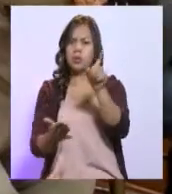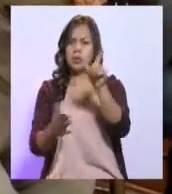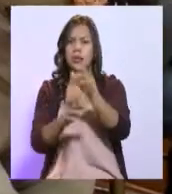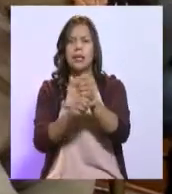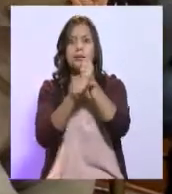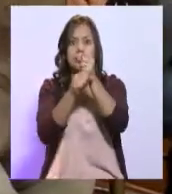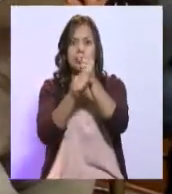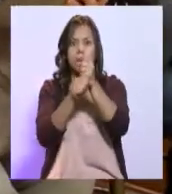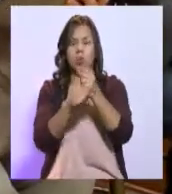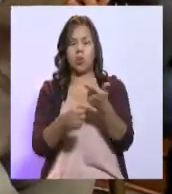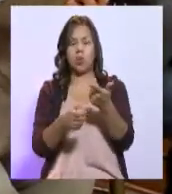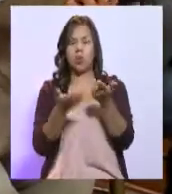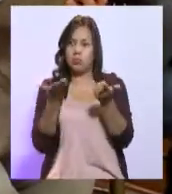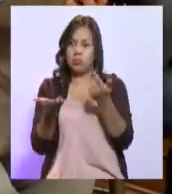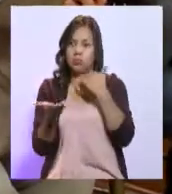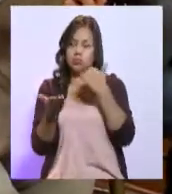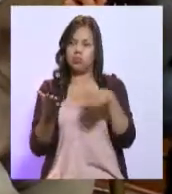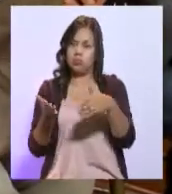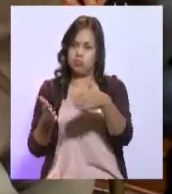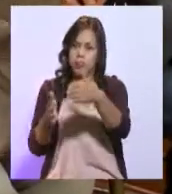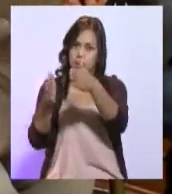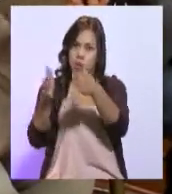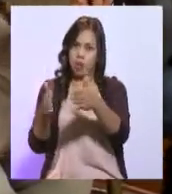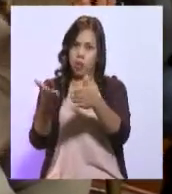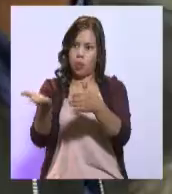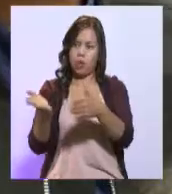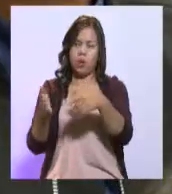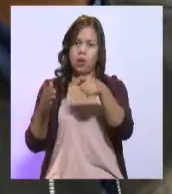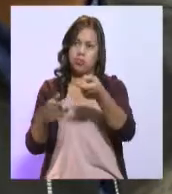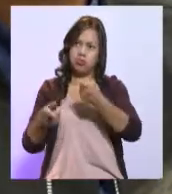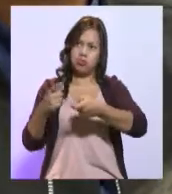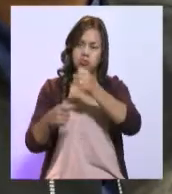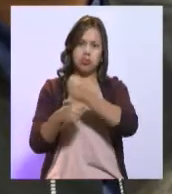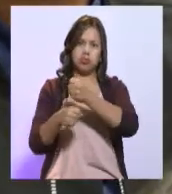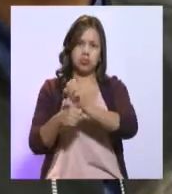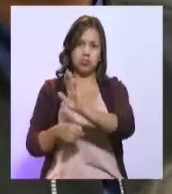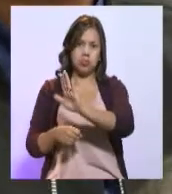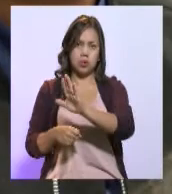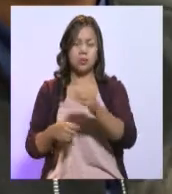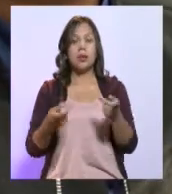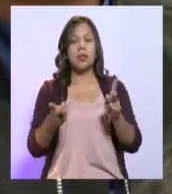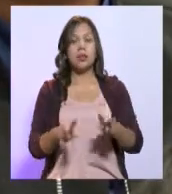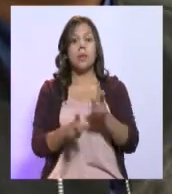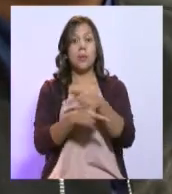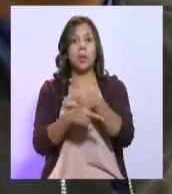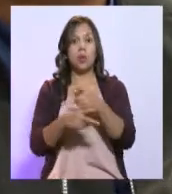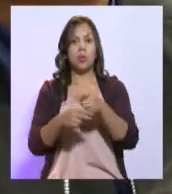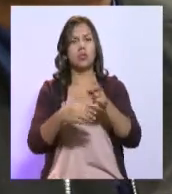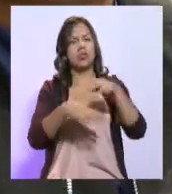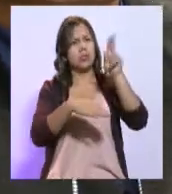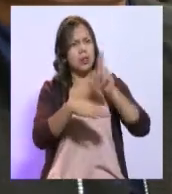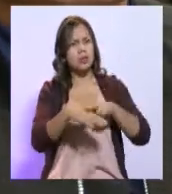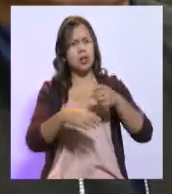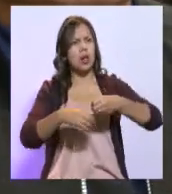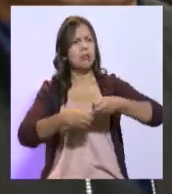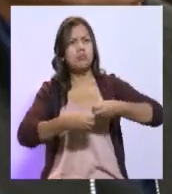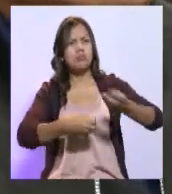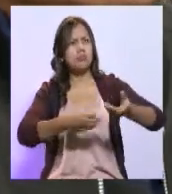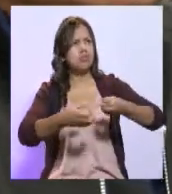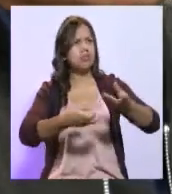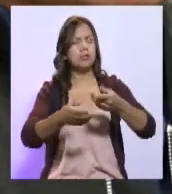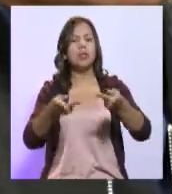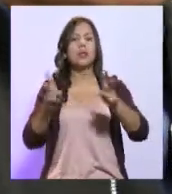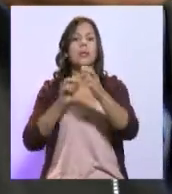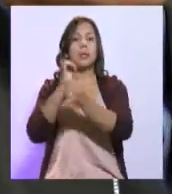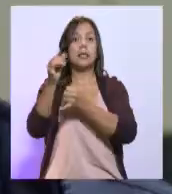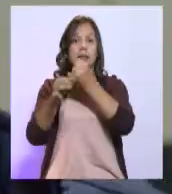los pescadores, además de brindar incentivos para la comercialización de sus productos a nivel nacional e internacional, y que además se